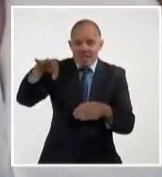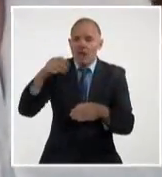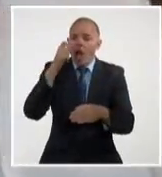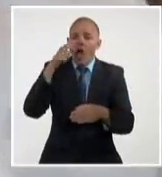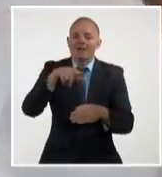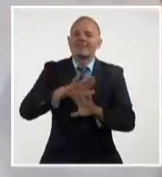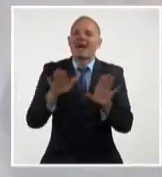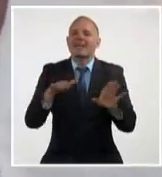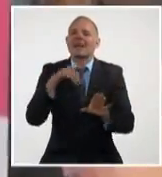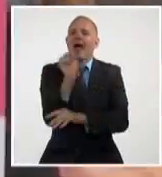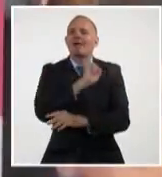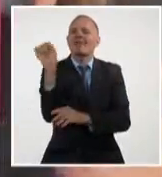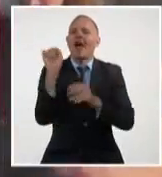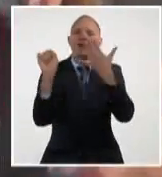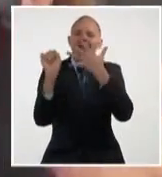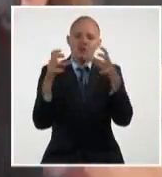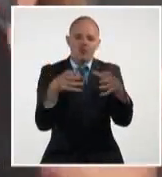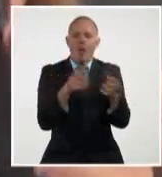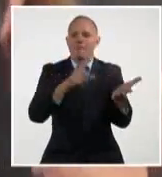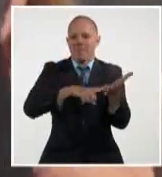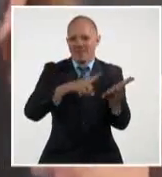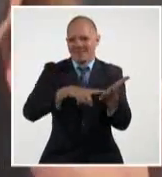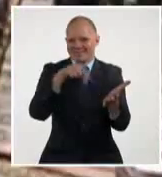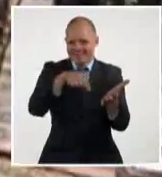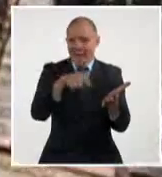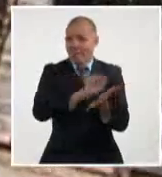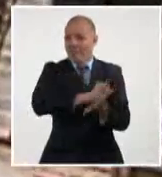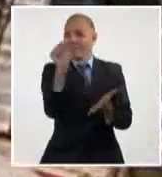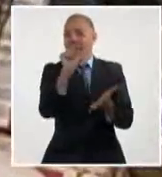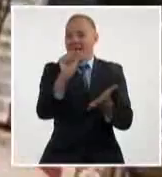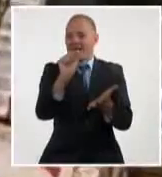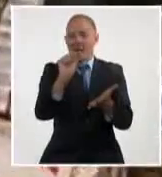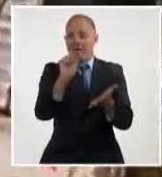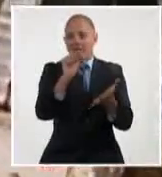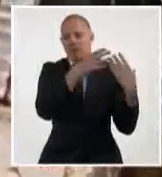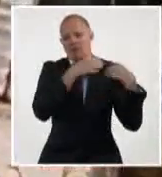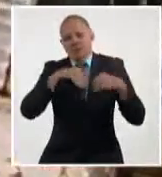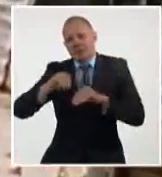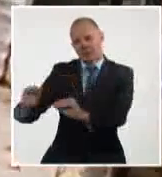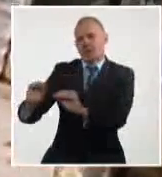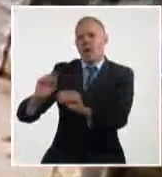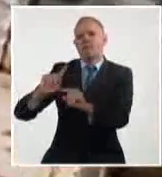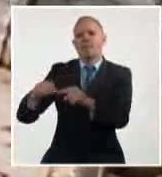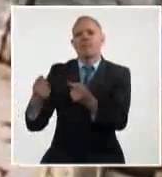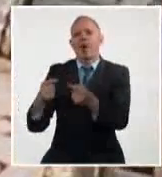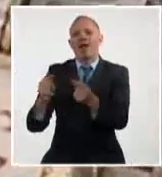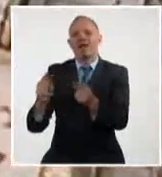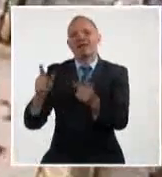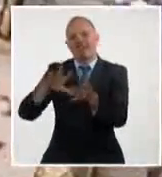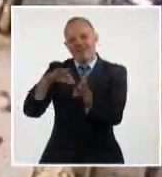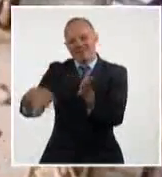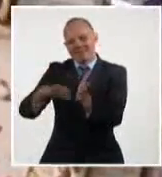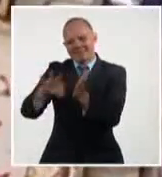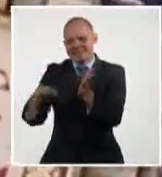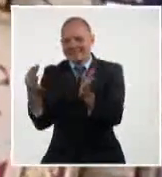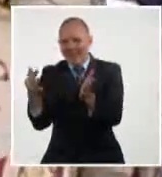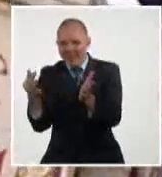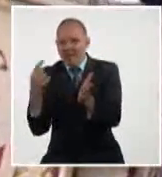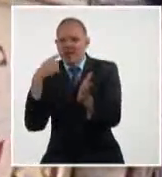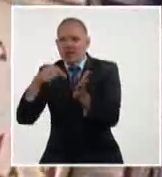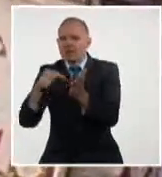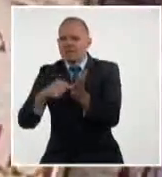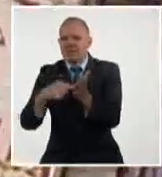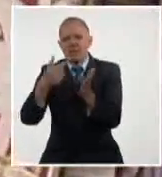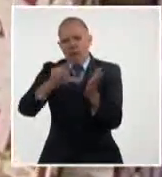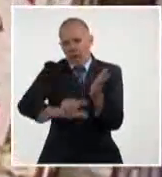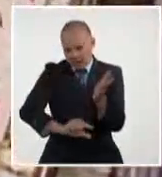al Partido Socialista Obrero Español, PSOE, por carecer de los votos mínimos necesarios para alcanzar